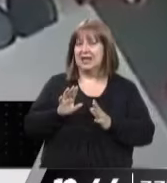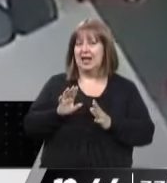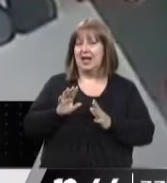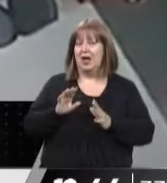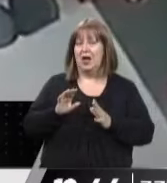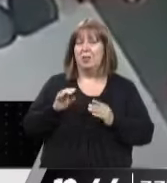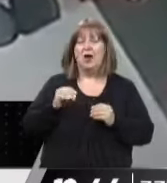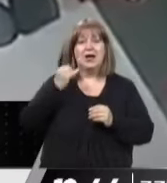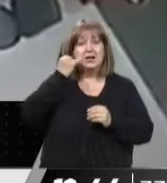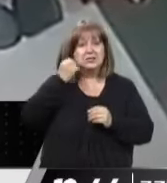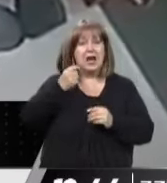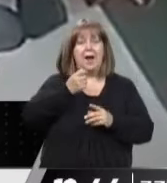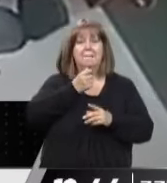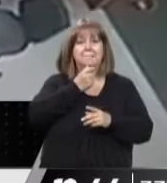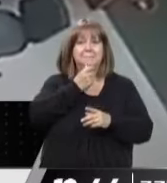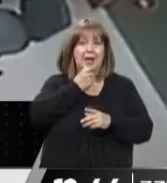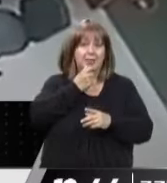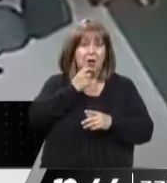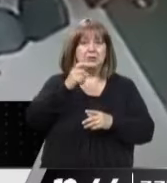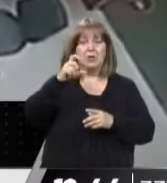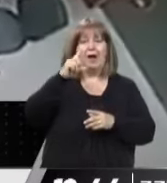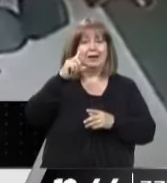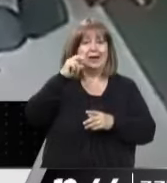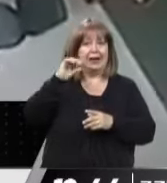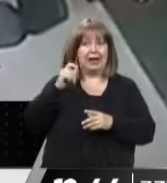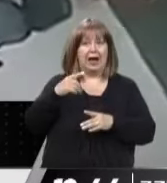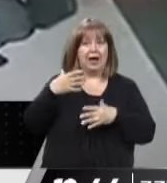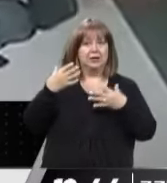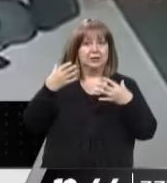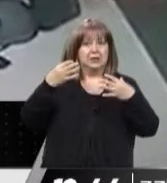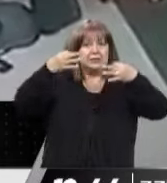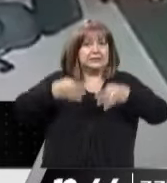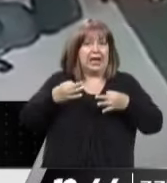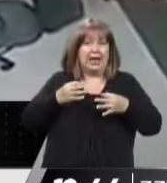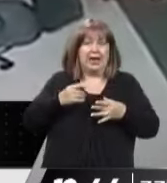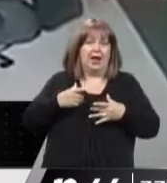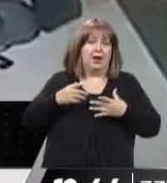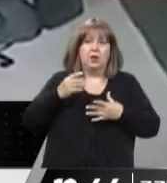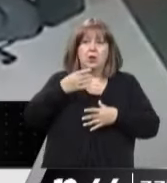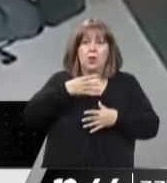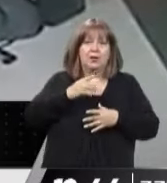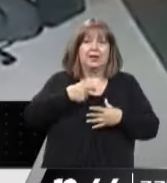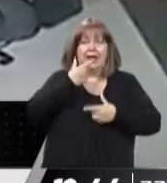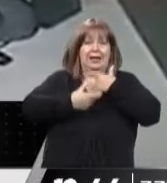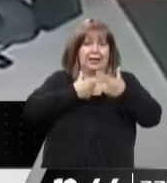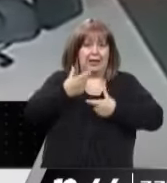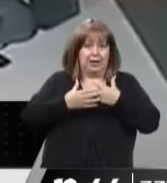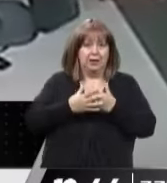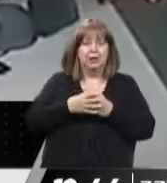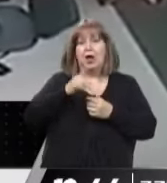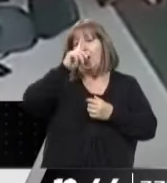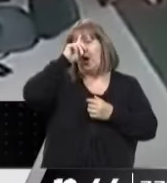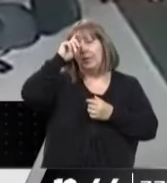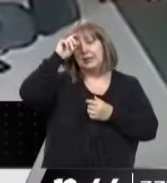clínica seria. Muy digamos, seria. No van a estar haciendo chistes con esto cuando es una clínica, atiende gente con es patologías. Es el hospital Pinocheto